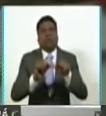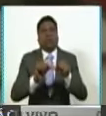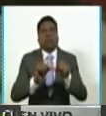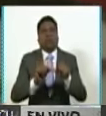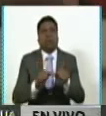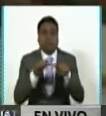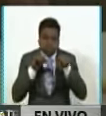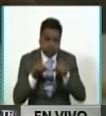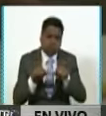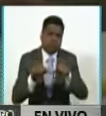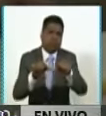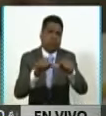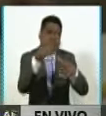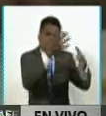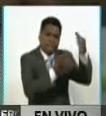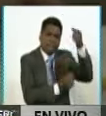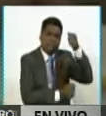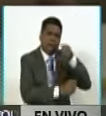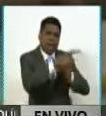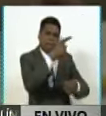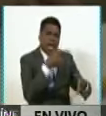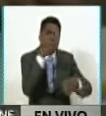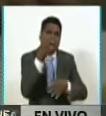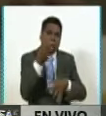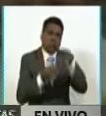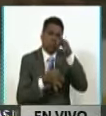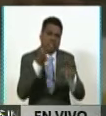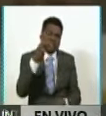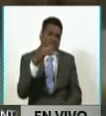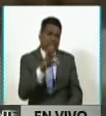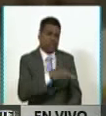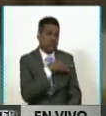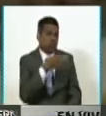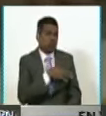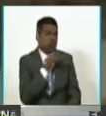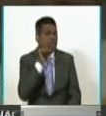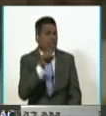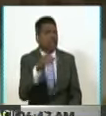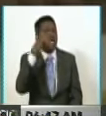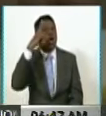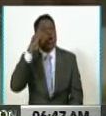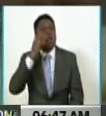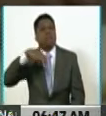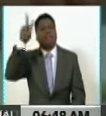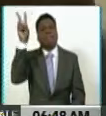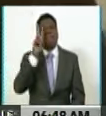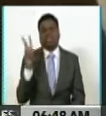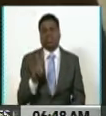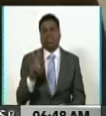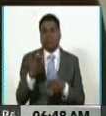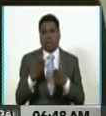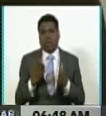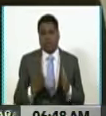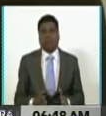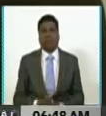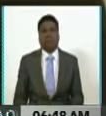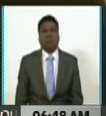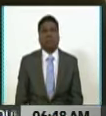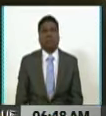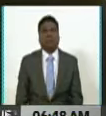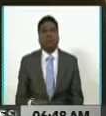de justicia social por las que luchó este prócer venezolano. Anteriormente el general en